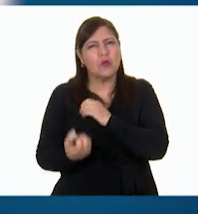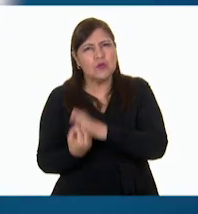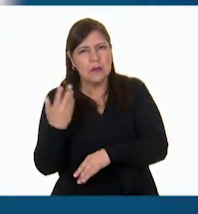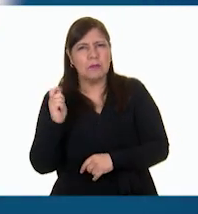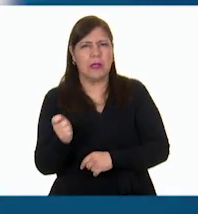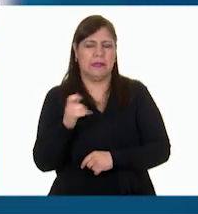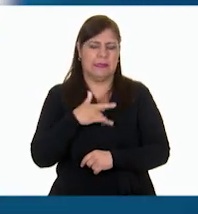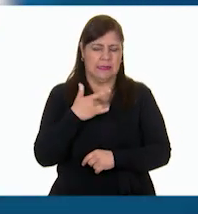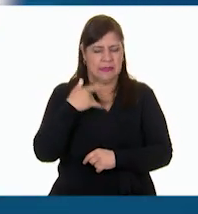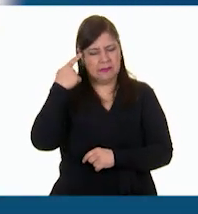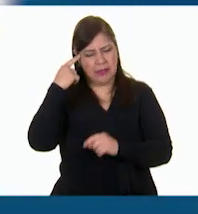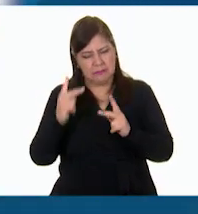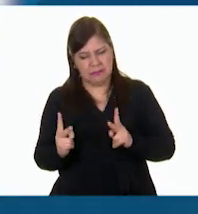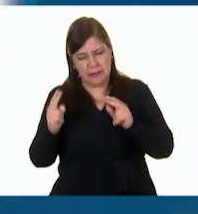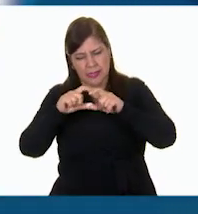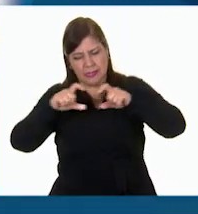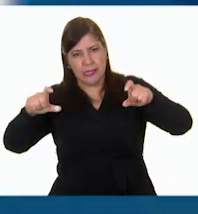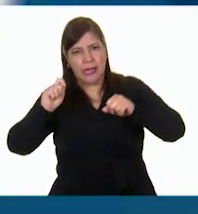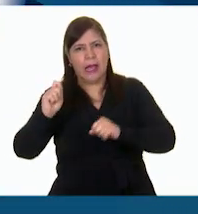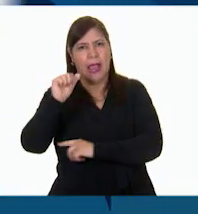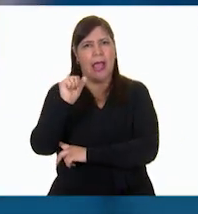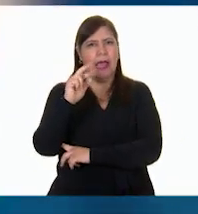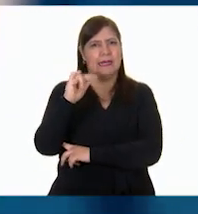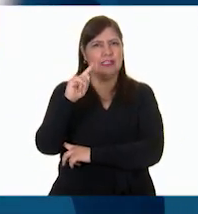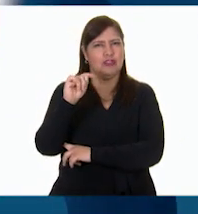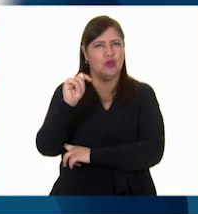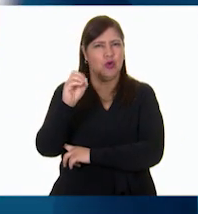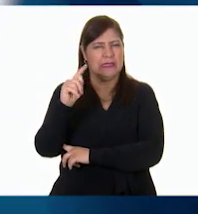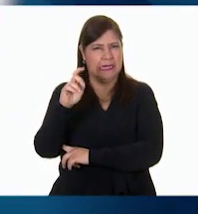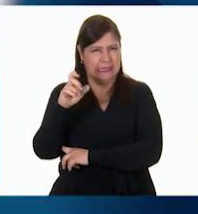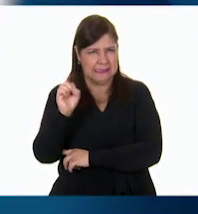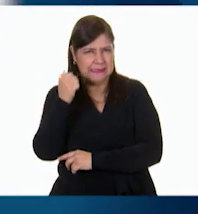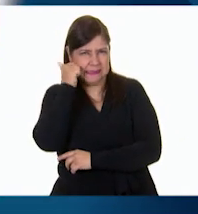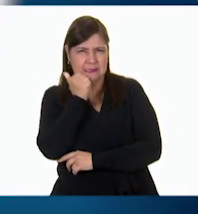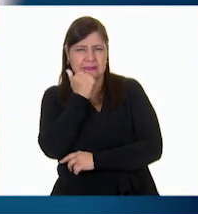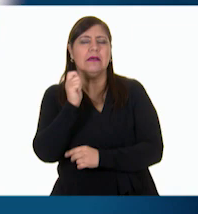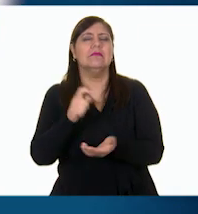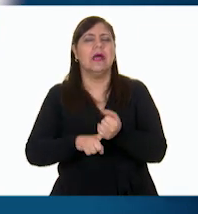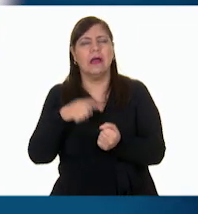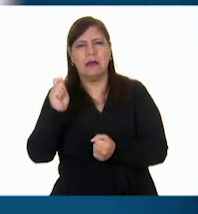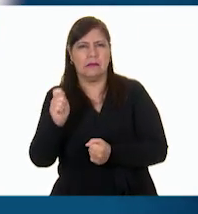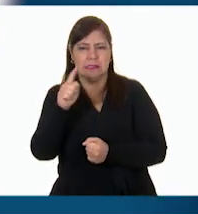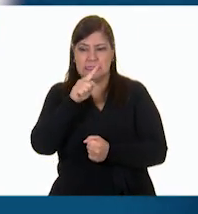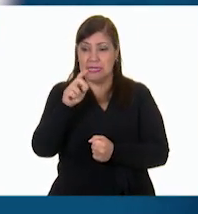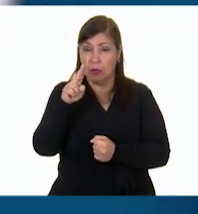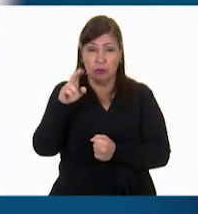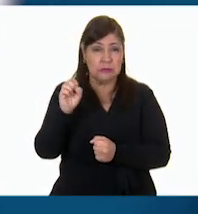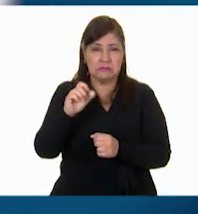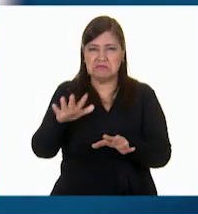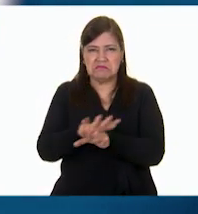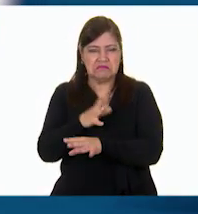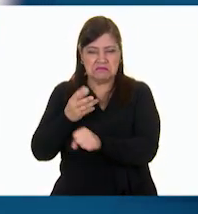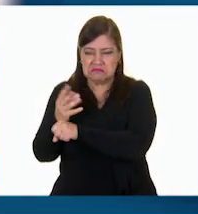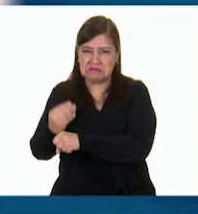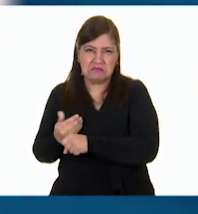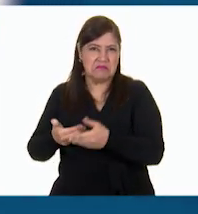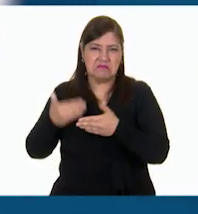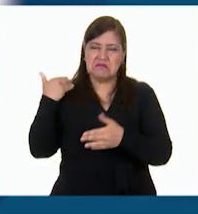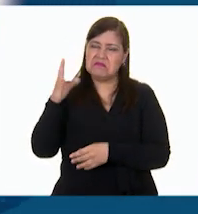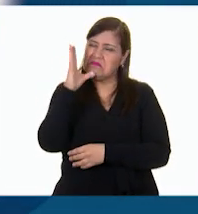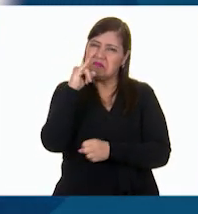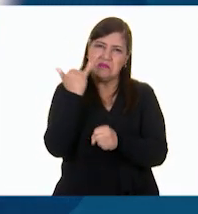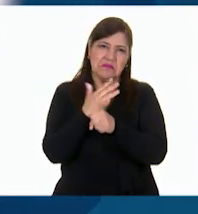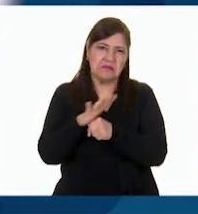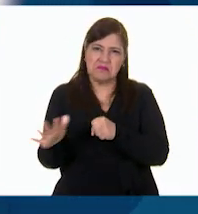de Agatón, citado por Aristóteles. Ni el mismo Zeus puede alterar lo que ya ocurrió. Si nada podía modificar el pasado,